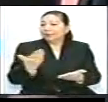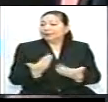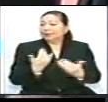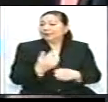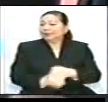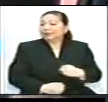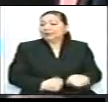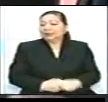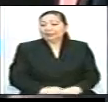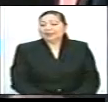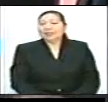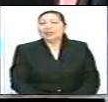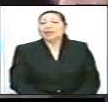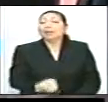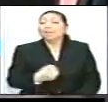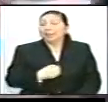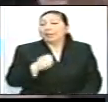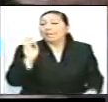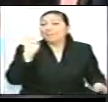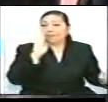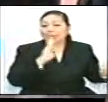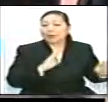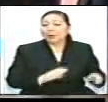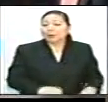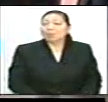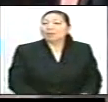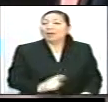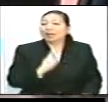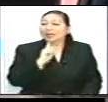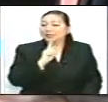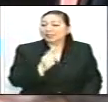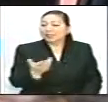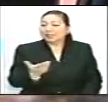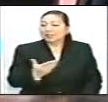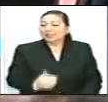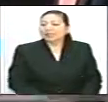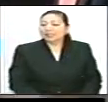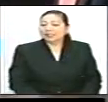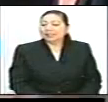año. Y me preocupo porque es un sistema,